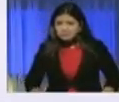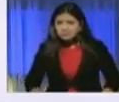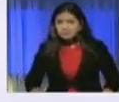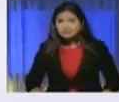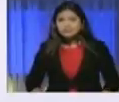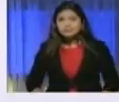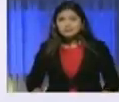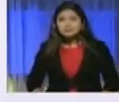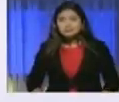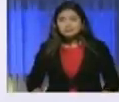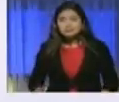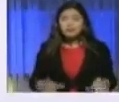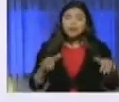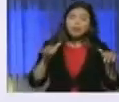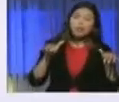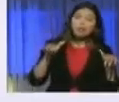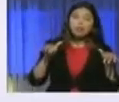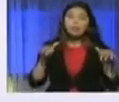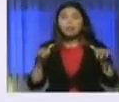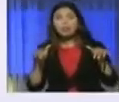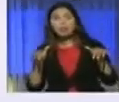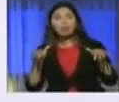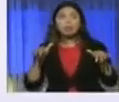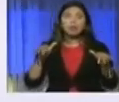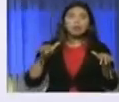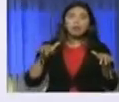El zombi Ramos Alú